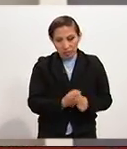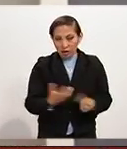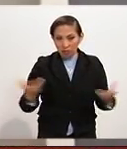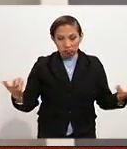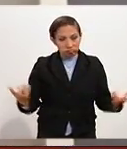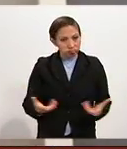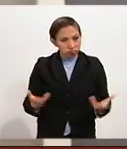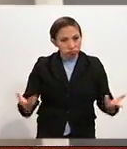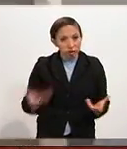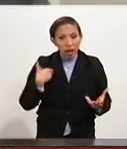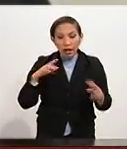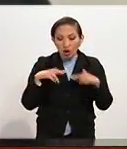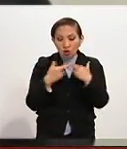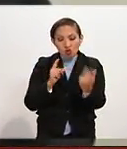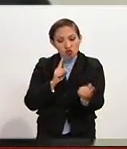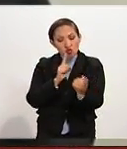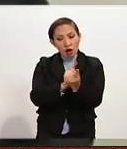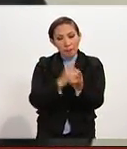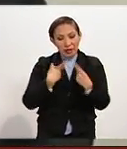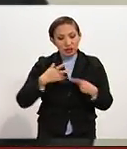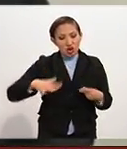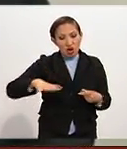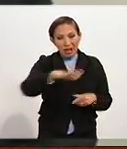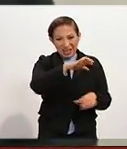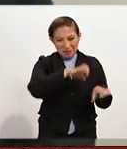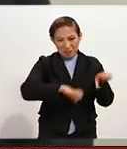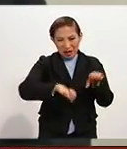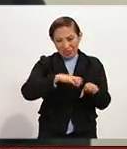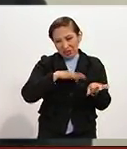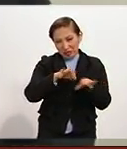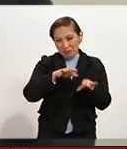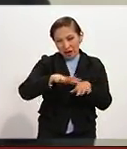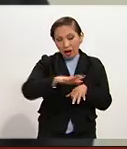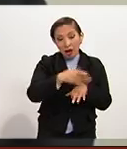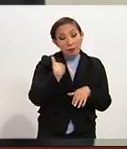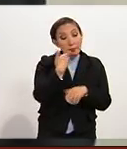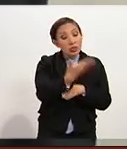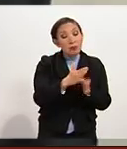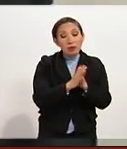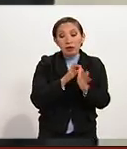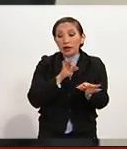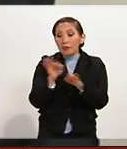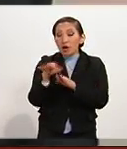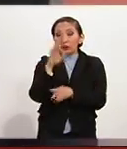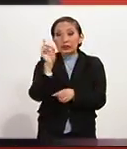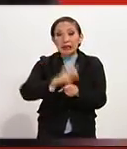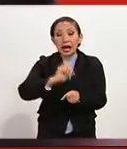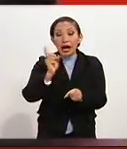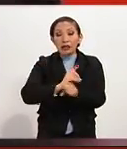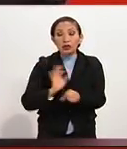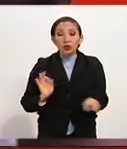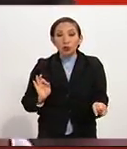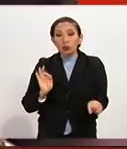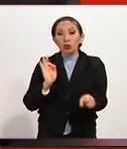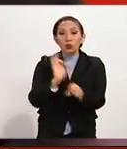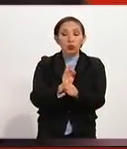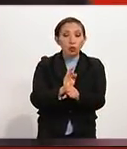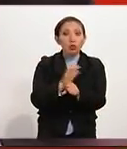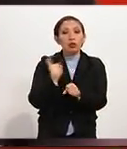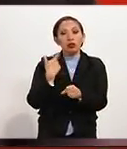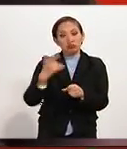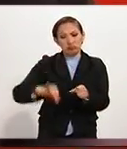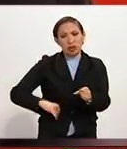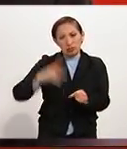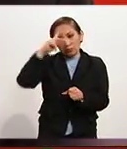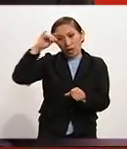fue reunirse con el personal de la embajada y les pidió trabajar todos los días en defensa de los